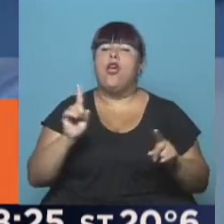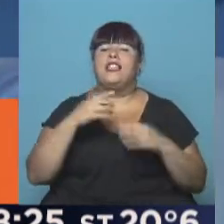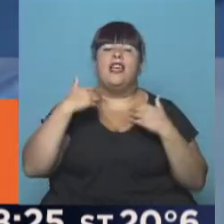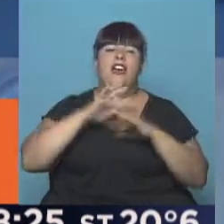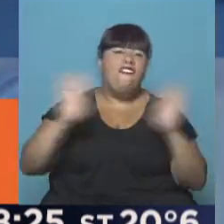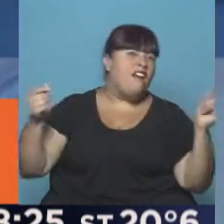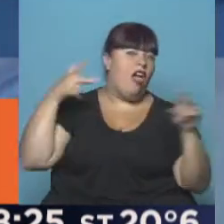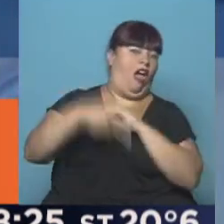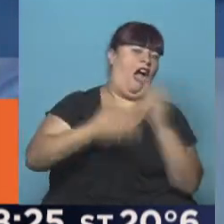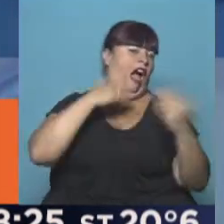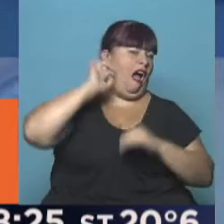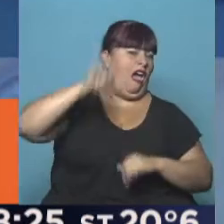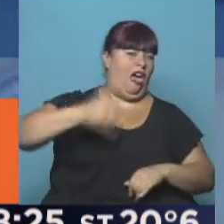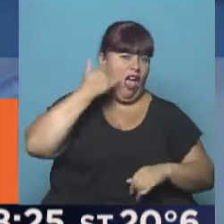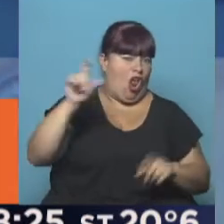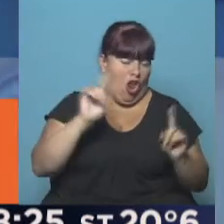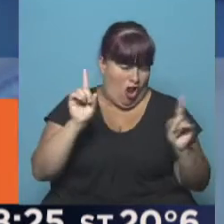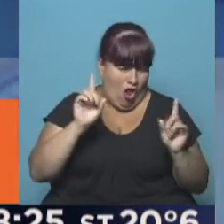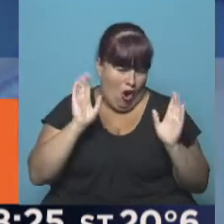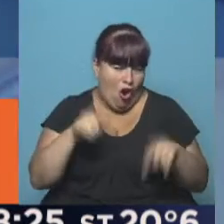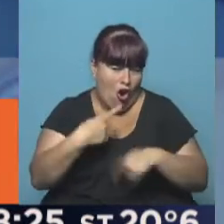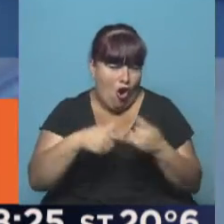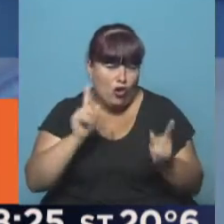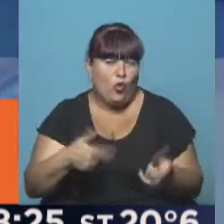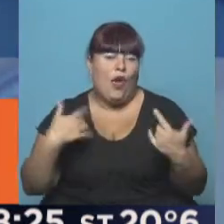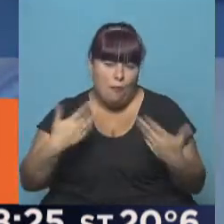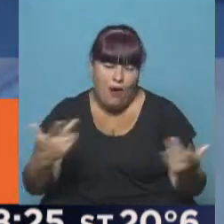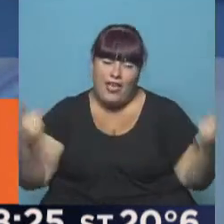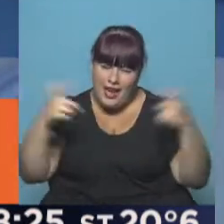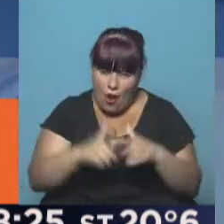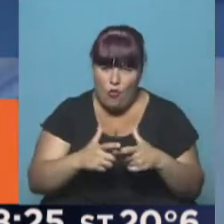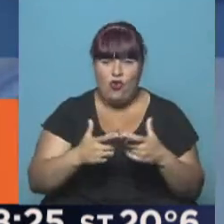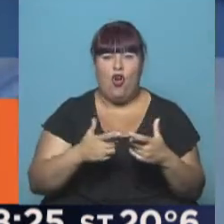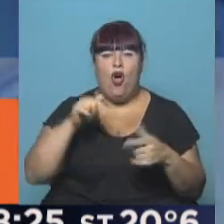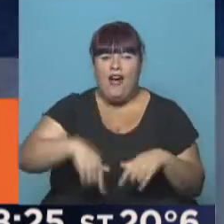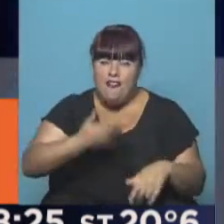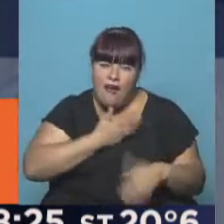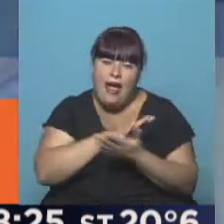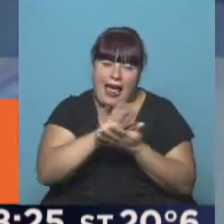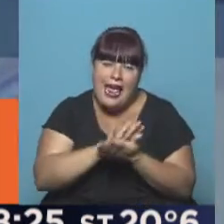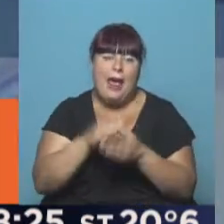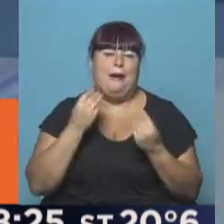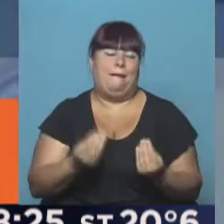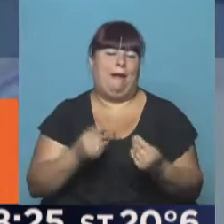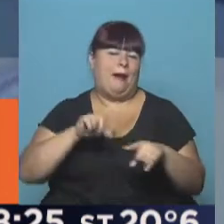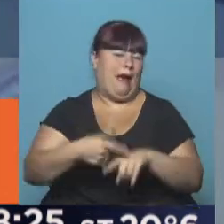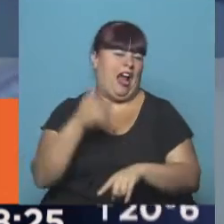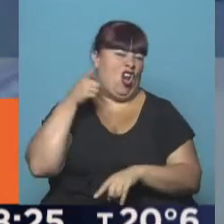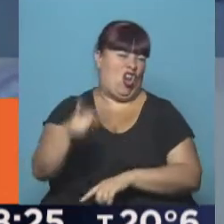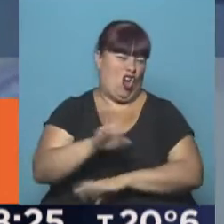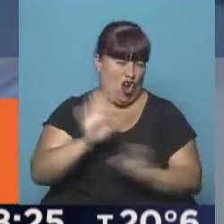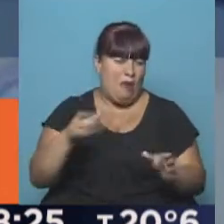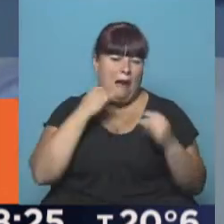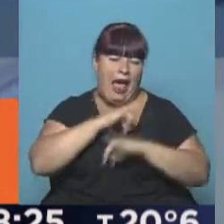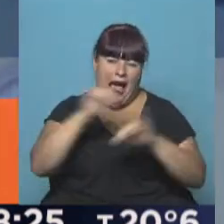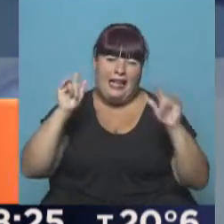dejar de dialogar y hay que dejar de de de sentarse en este mes para tratar de que el paro no se haga para dar